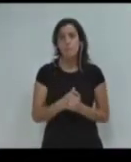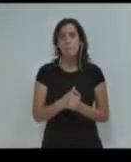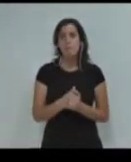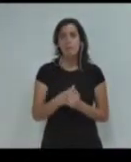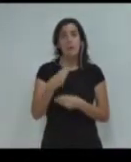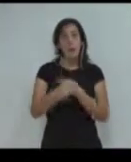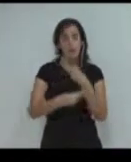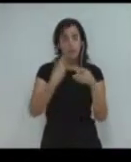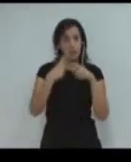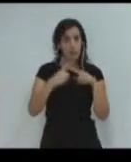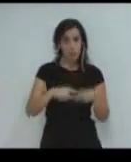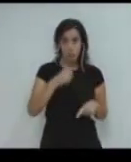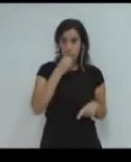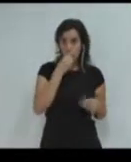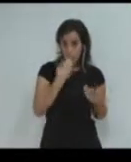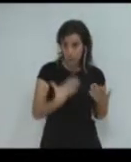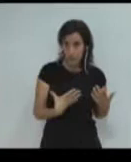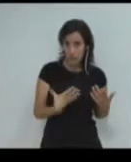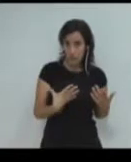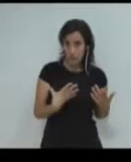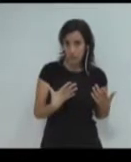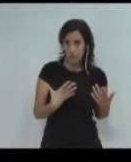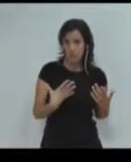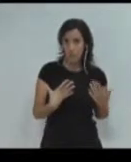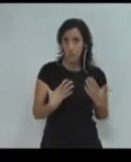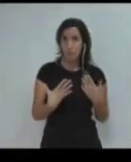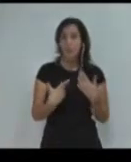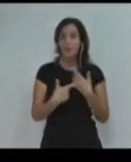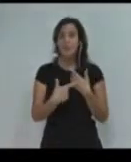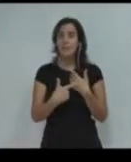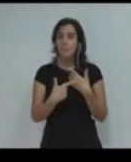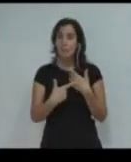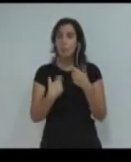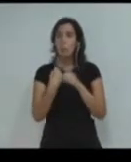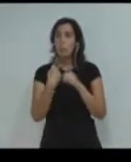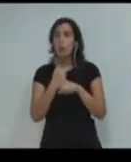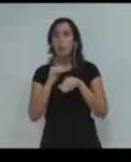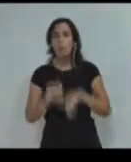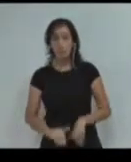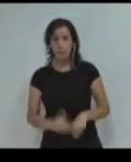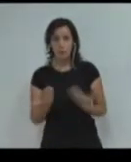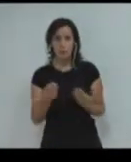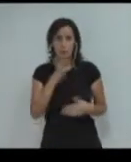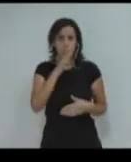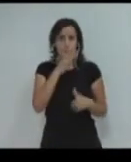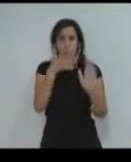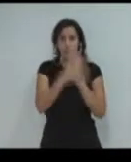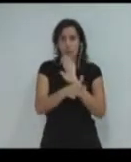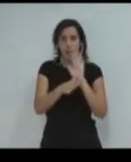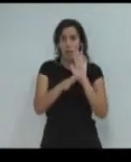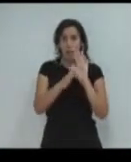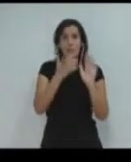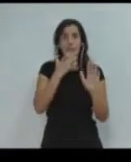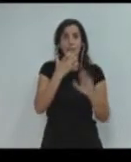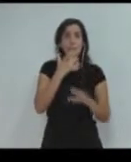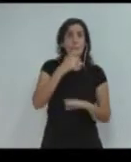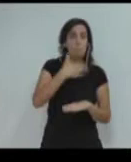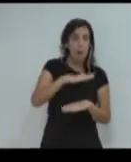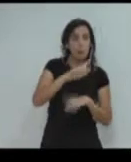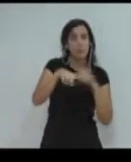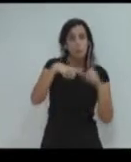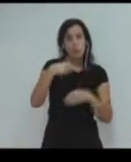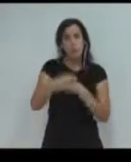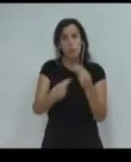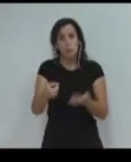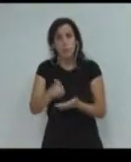hacer las cosas bien cuestan menos trabajo, porque a la larga al final vas a tener que volver a hacerlas. Efectivamente. Si